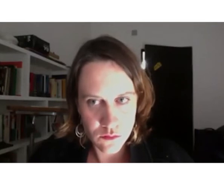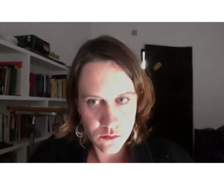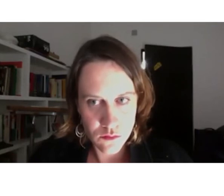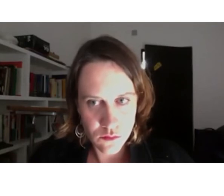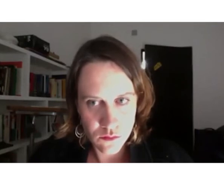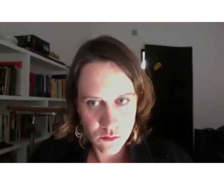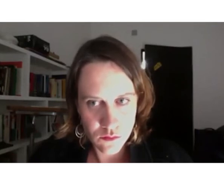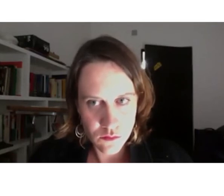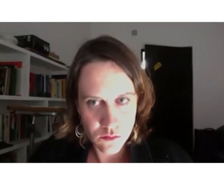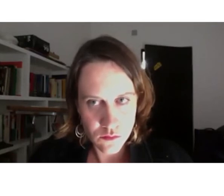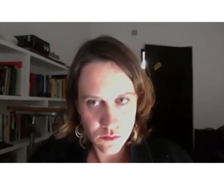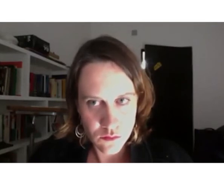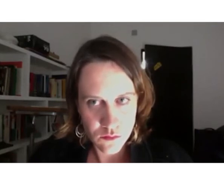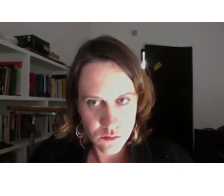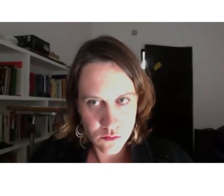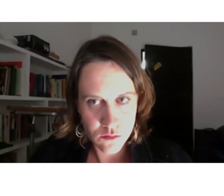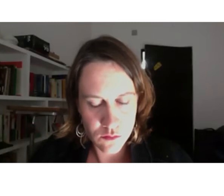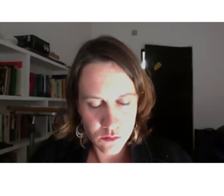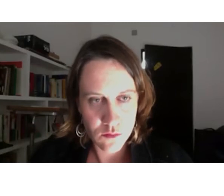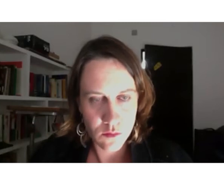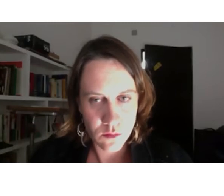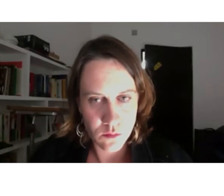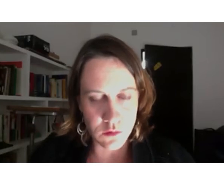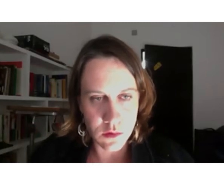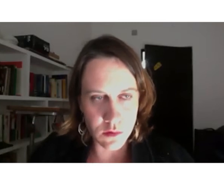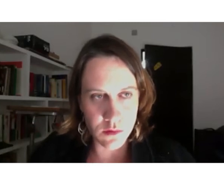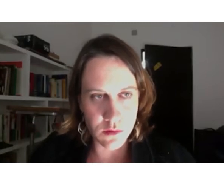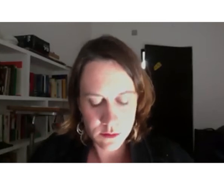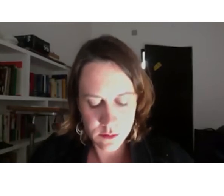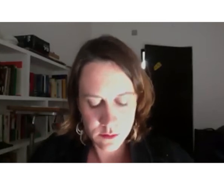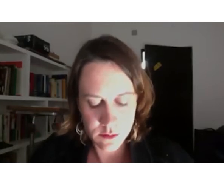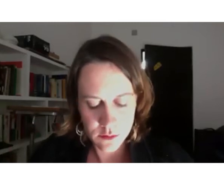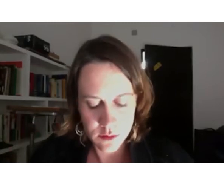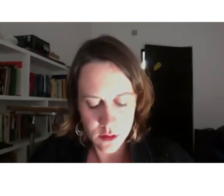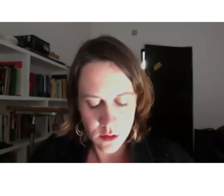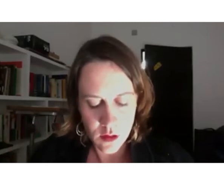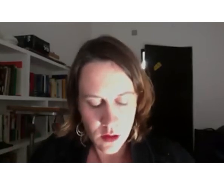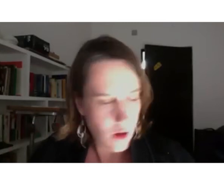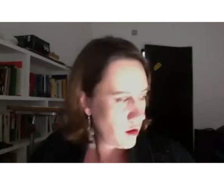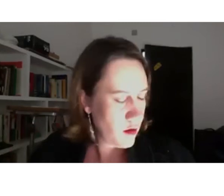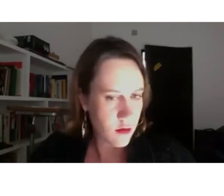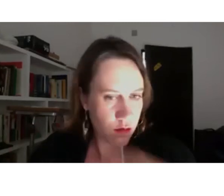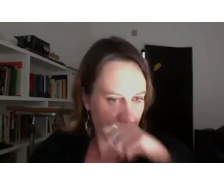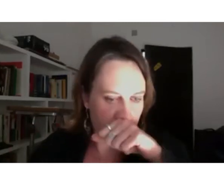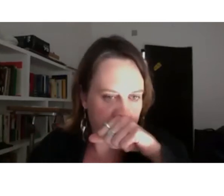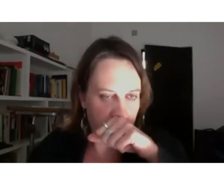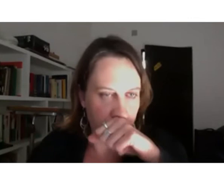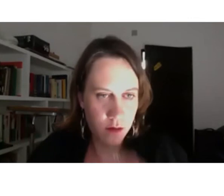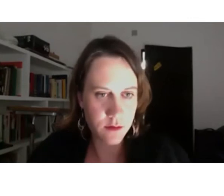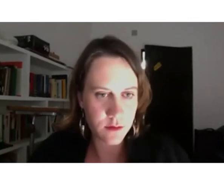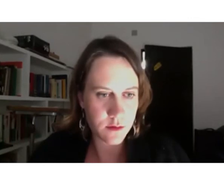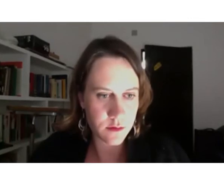necesidades desde nuestra práctica. Justo fue muy bonito cuando hicimos la canción sobre